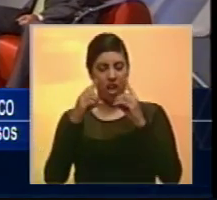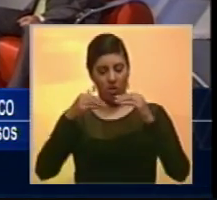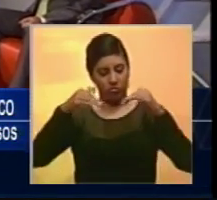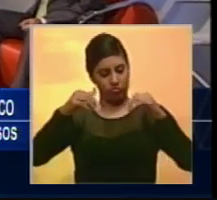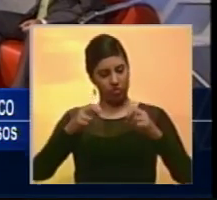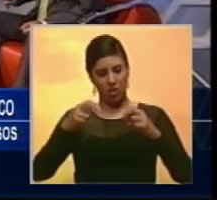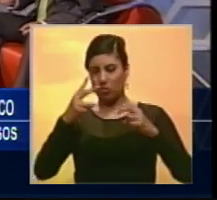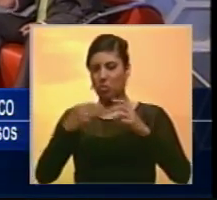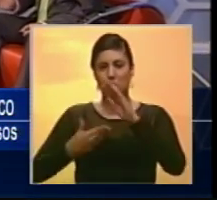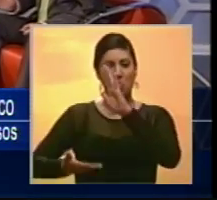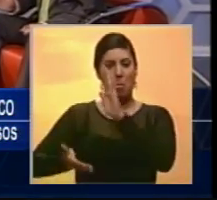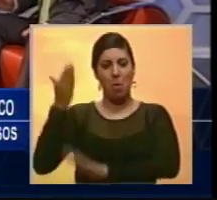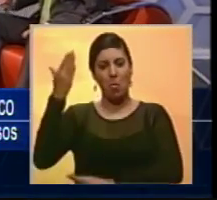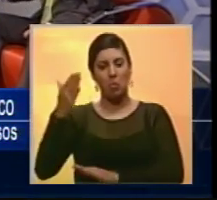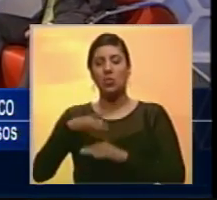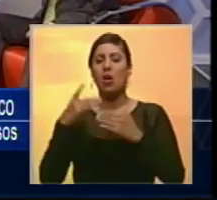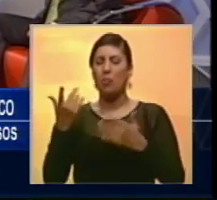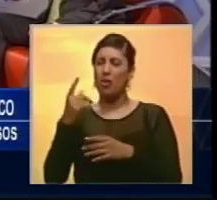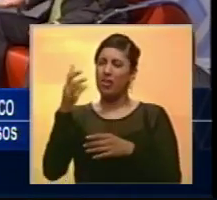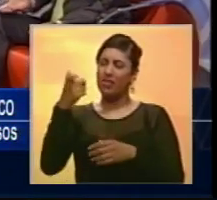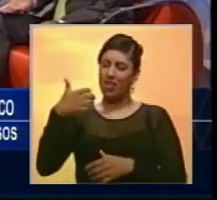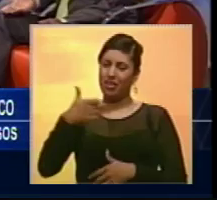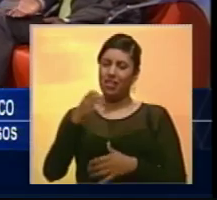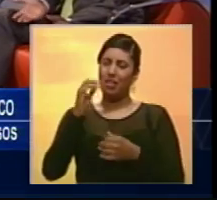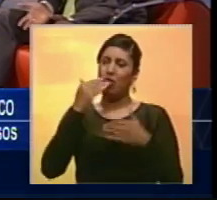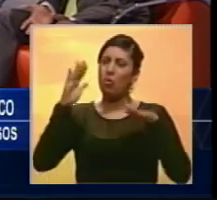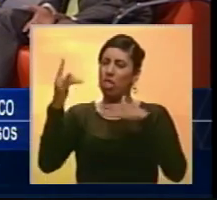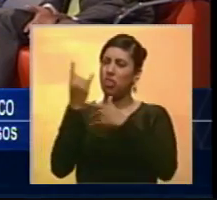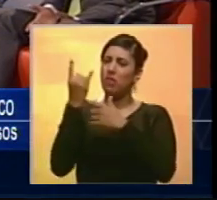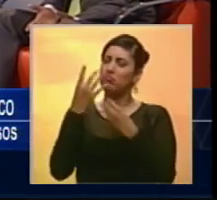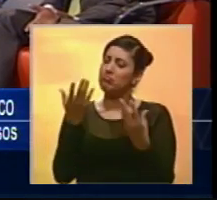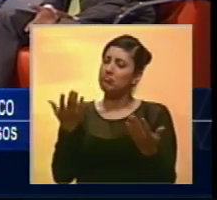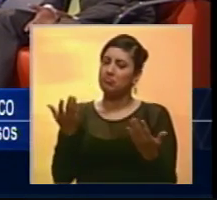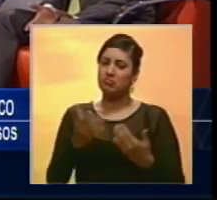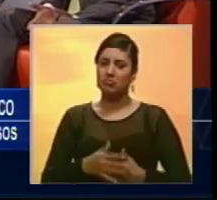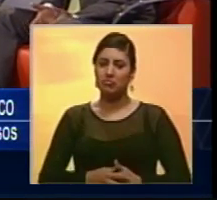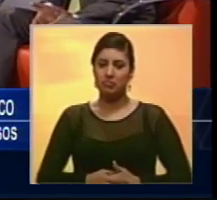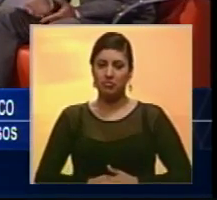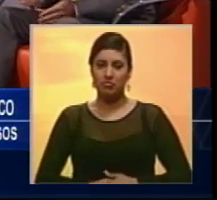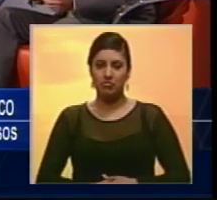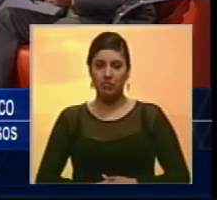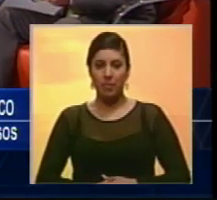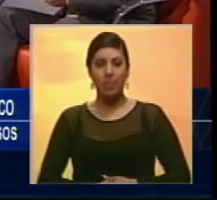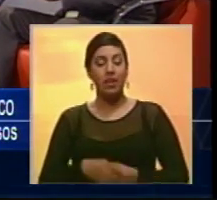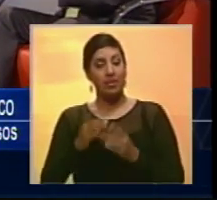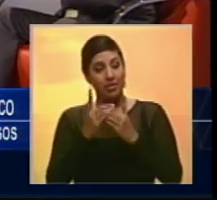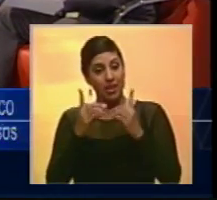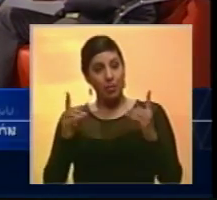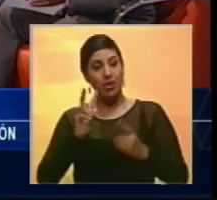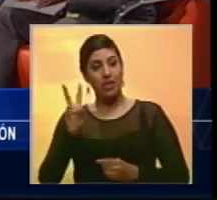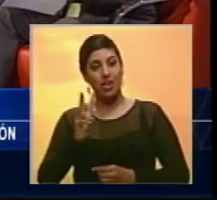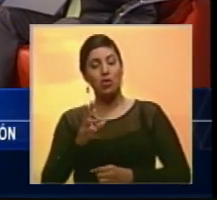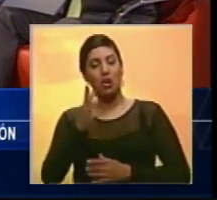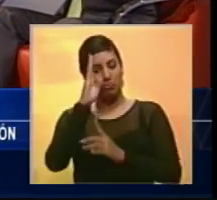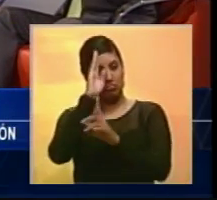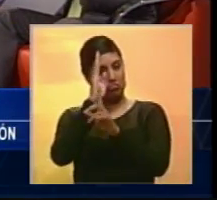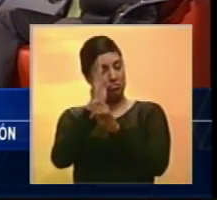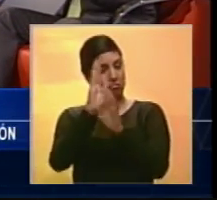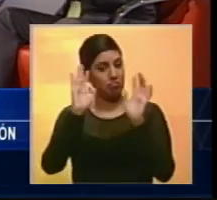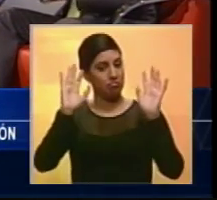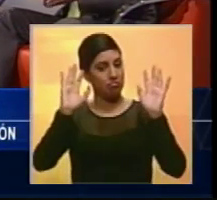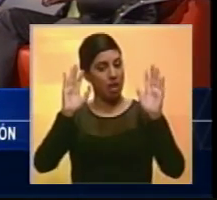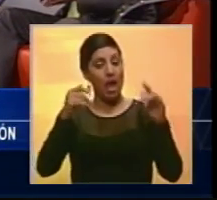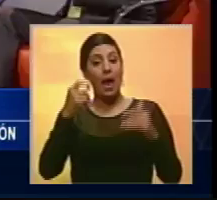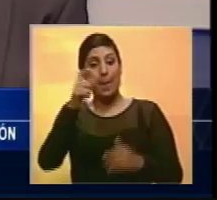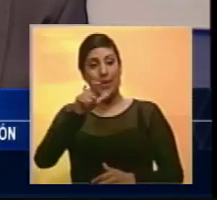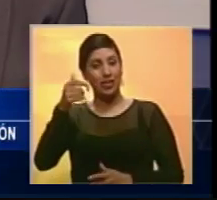gobierno. Expresó que la unidad no ha cumplido con los compromisos pautados en la negociación. Y la democracia venezolana seguirá su curso. Aquí la prioridad